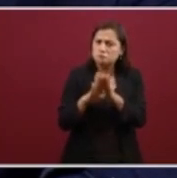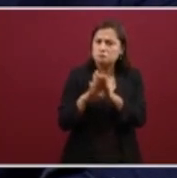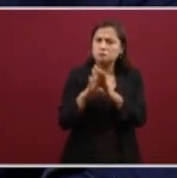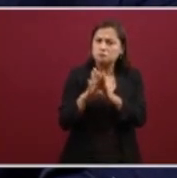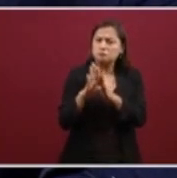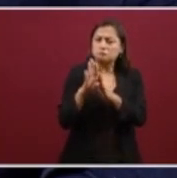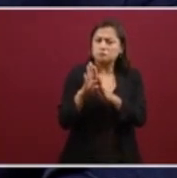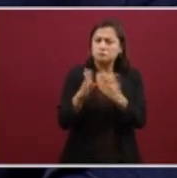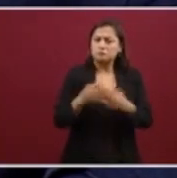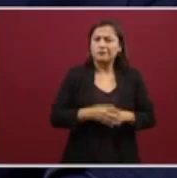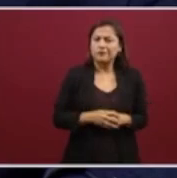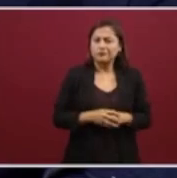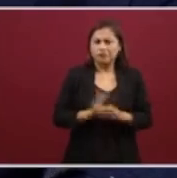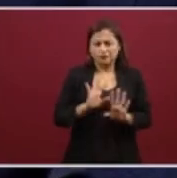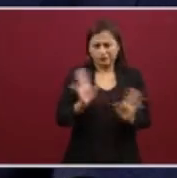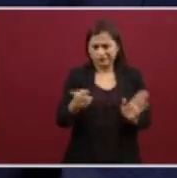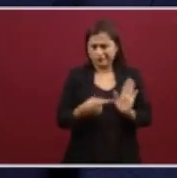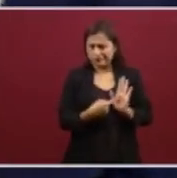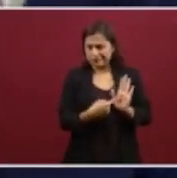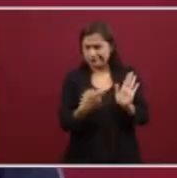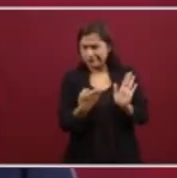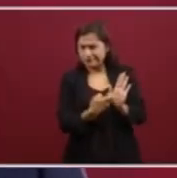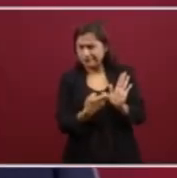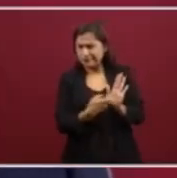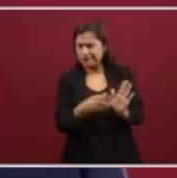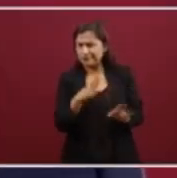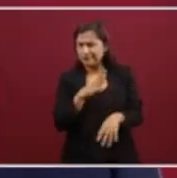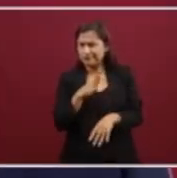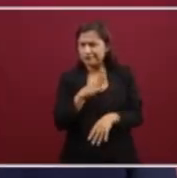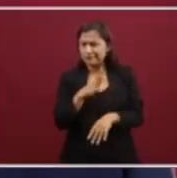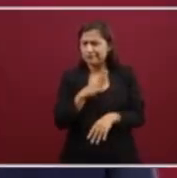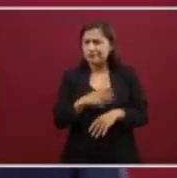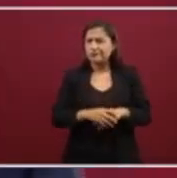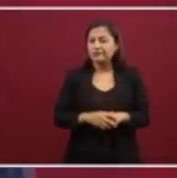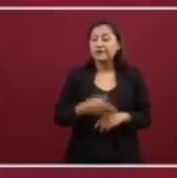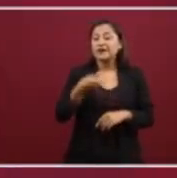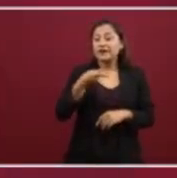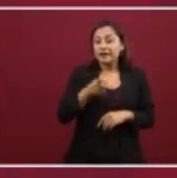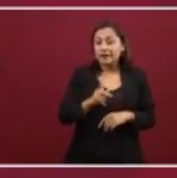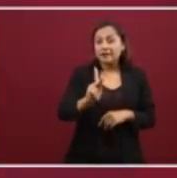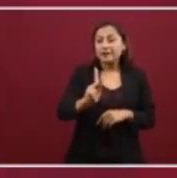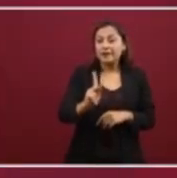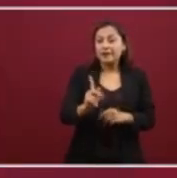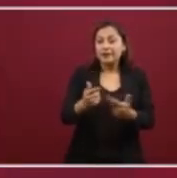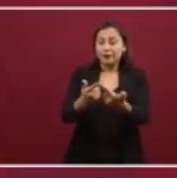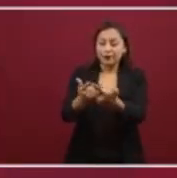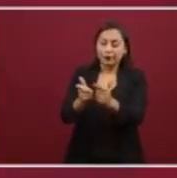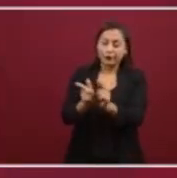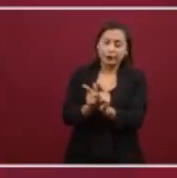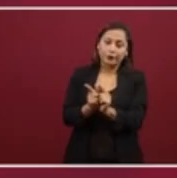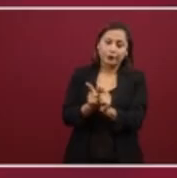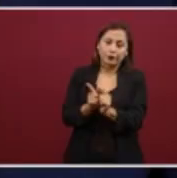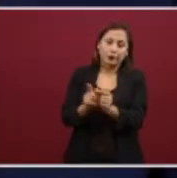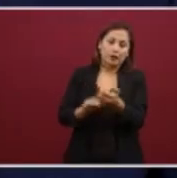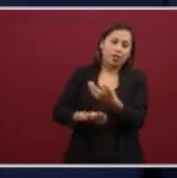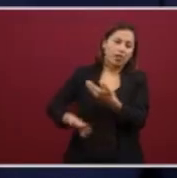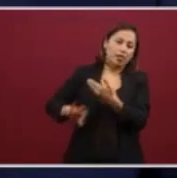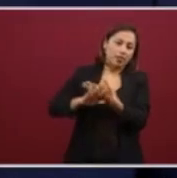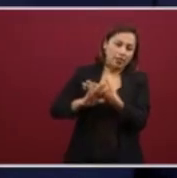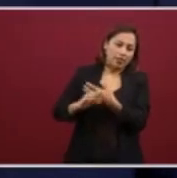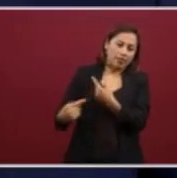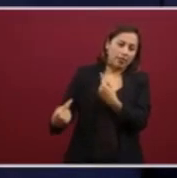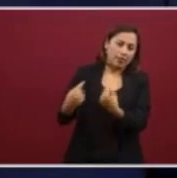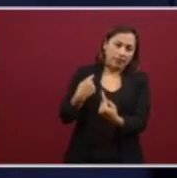Entonces, claro, la apuesta de nuestros adversarios es a que nos vaya